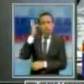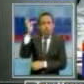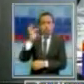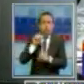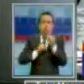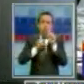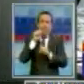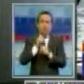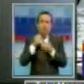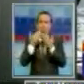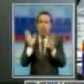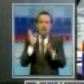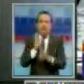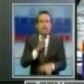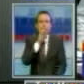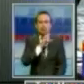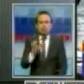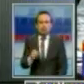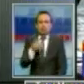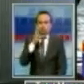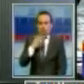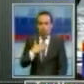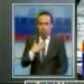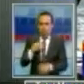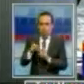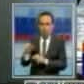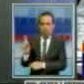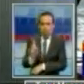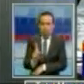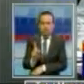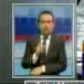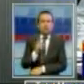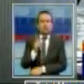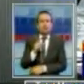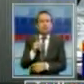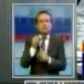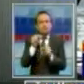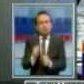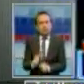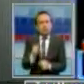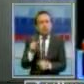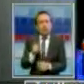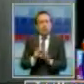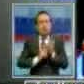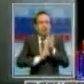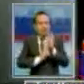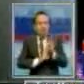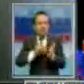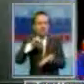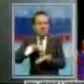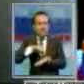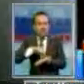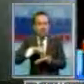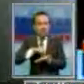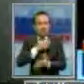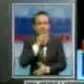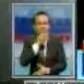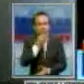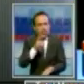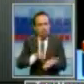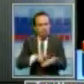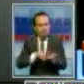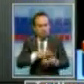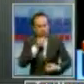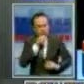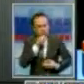Y cualquier persona, no me estoy postulando yo, sino que cualquier persona que sea capaz de tratar de representar al centro y decir decir las cosas como